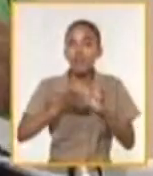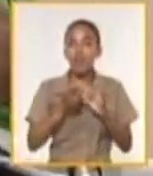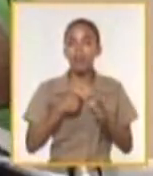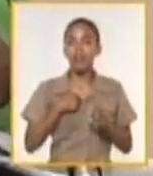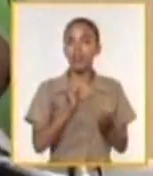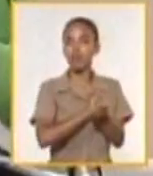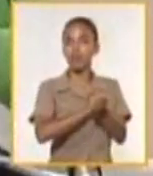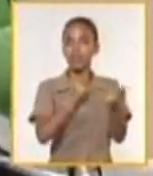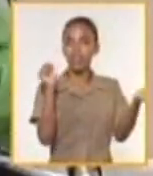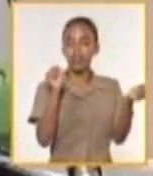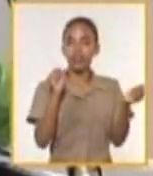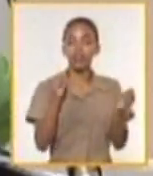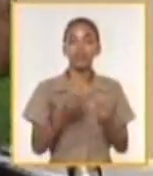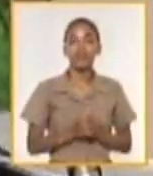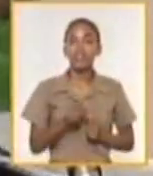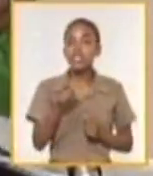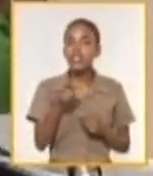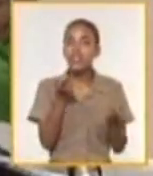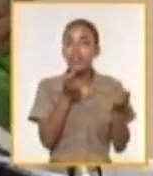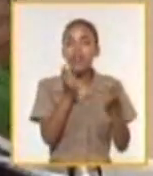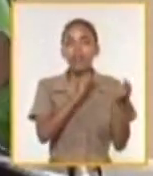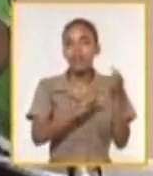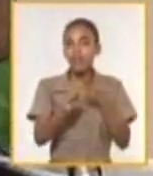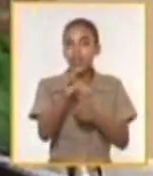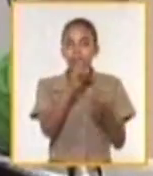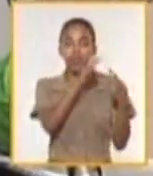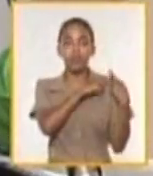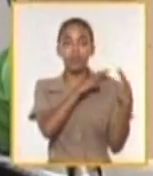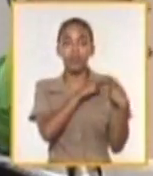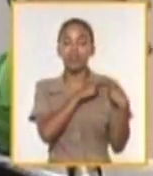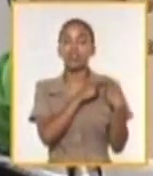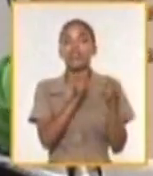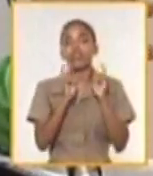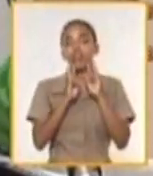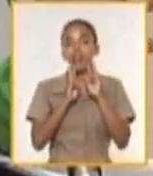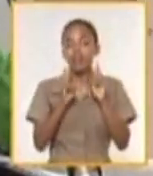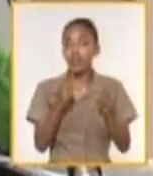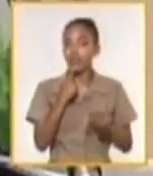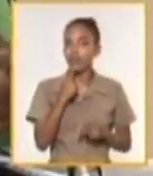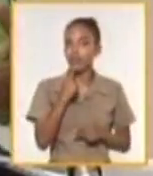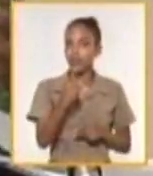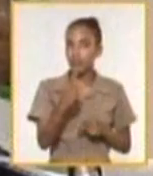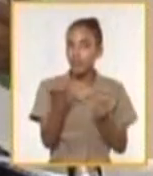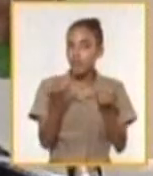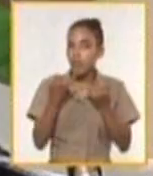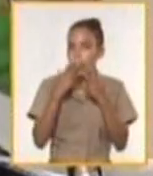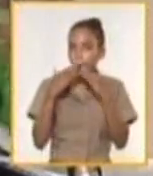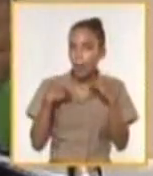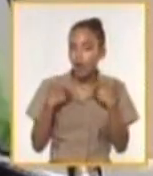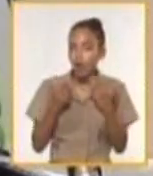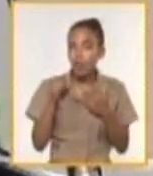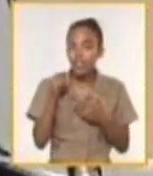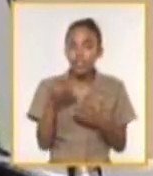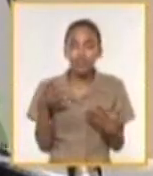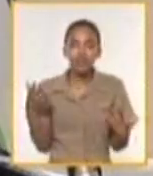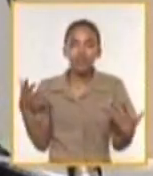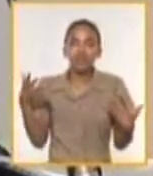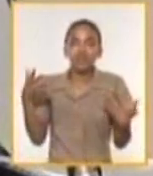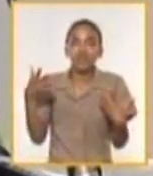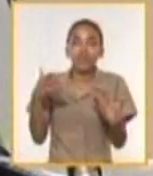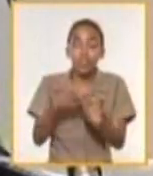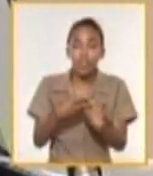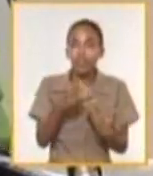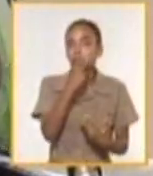la responsabilidad mayor que en su vida ha tenido, nos está diciendo cuán cerca no solo está de